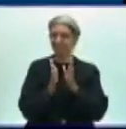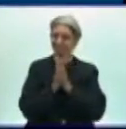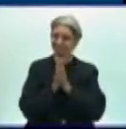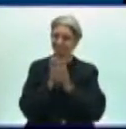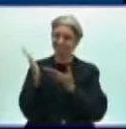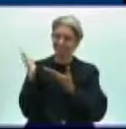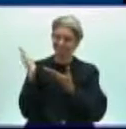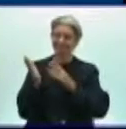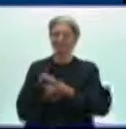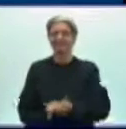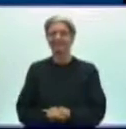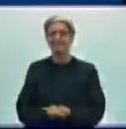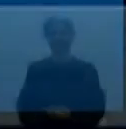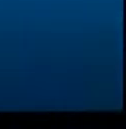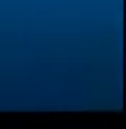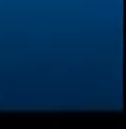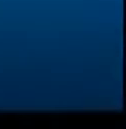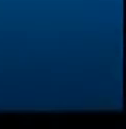actividad.